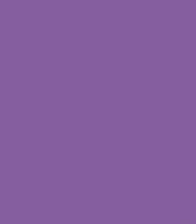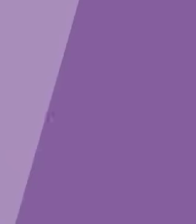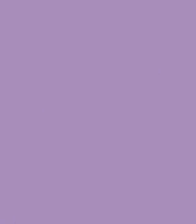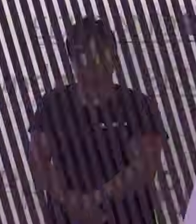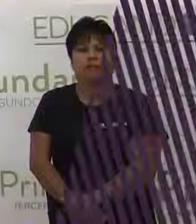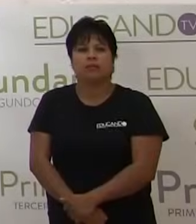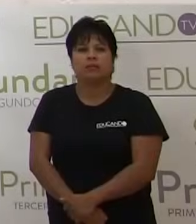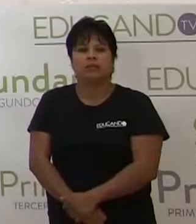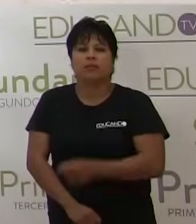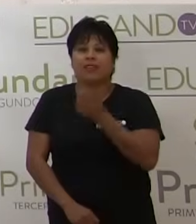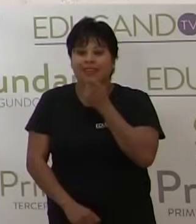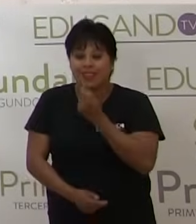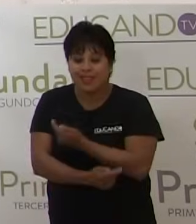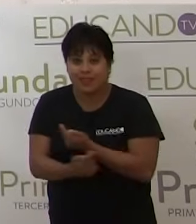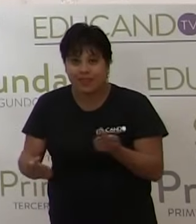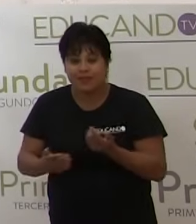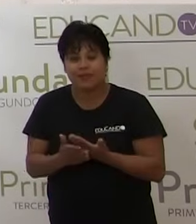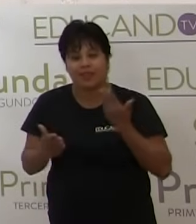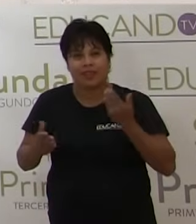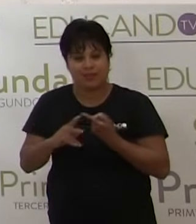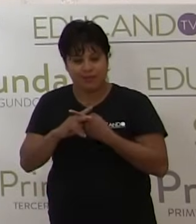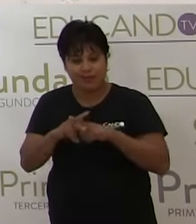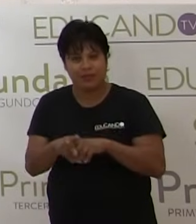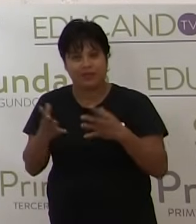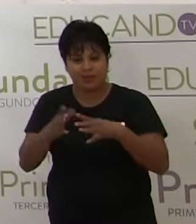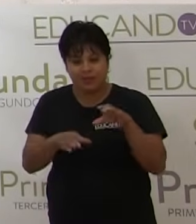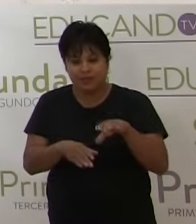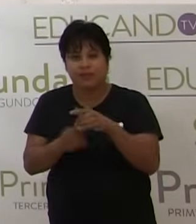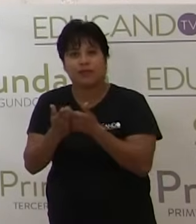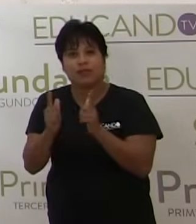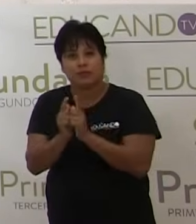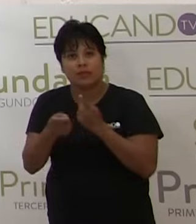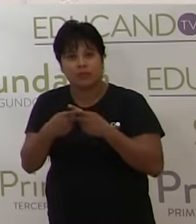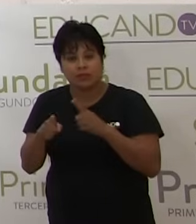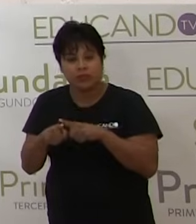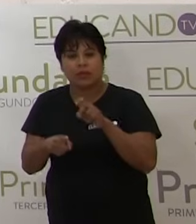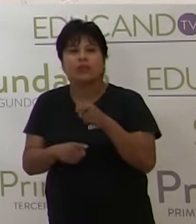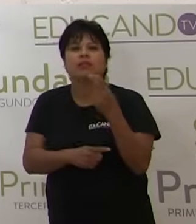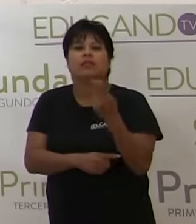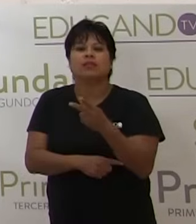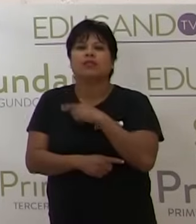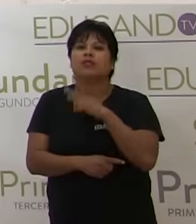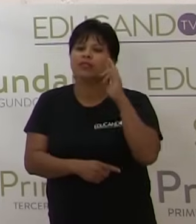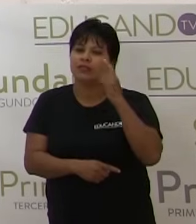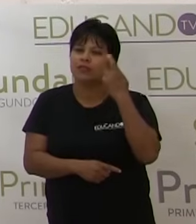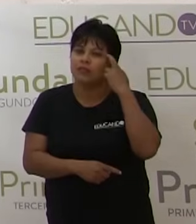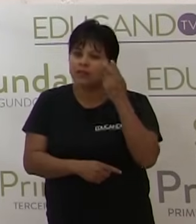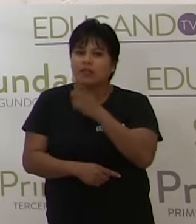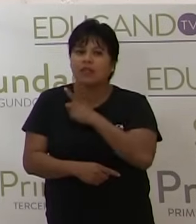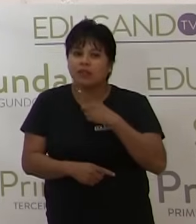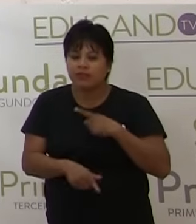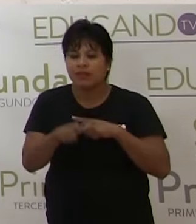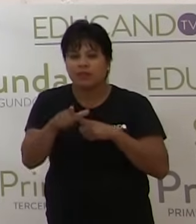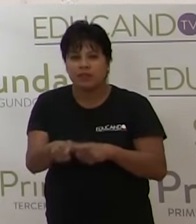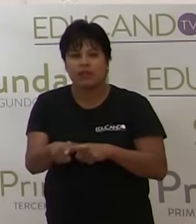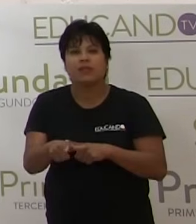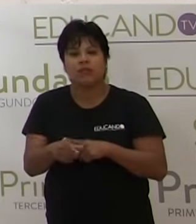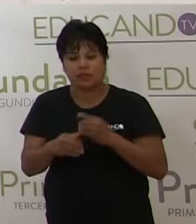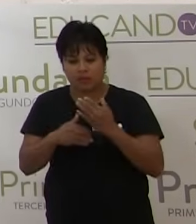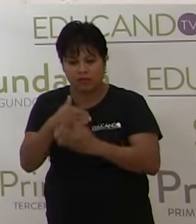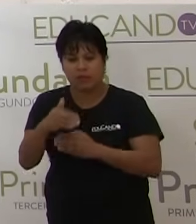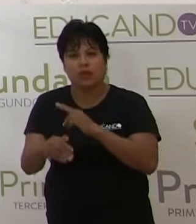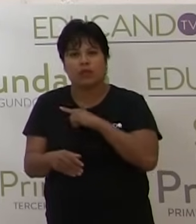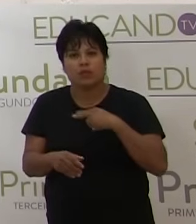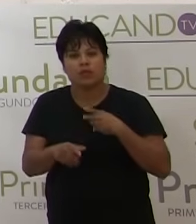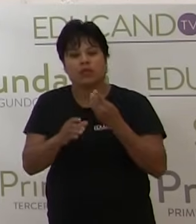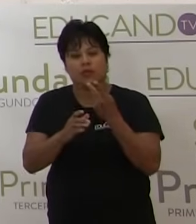Acompáñame niños antes de empezar a formar las colecciones es necesario que yo les recuerde que deben de seguir la continuidad de nuestros